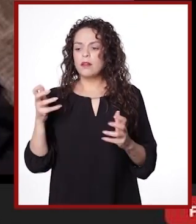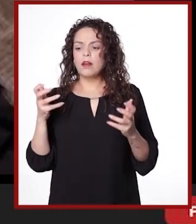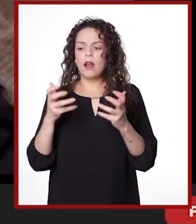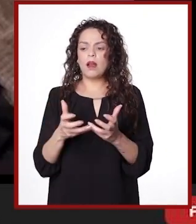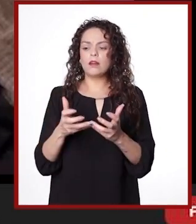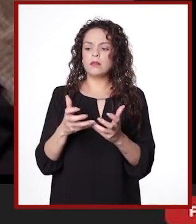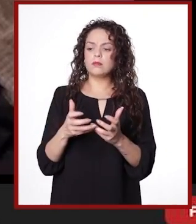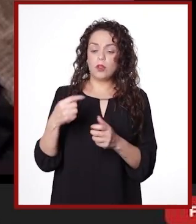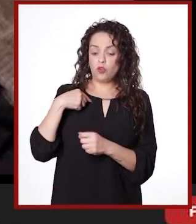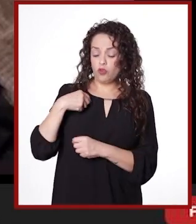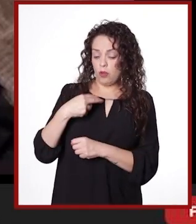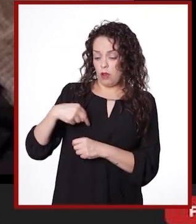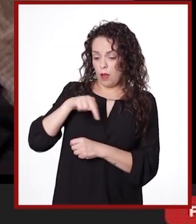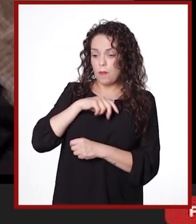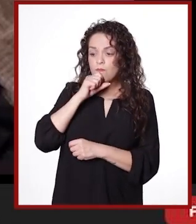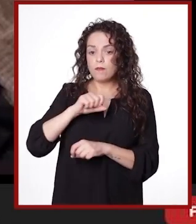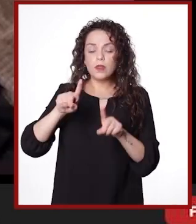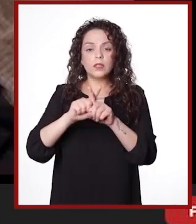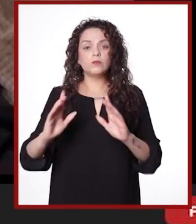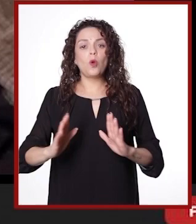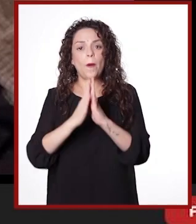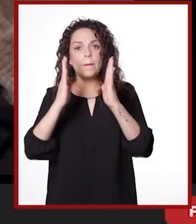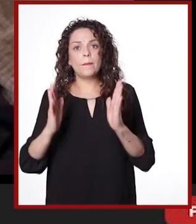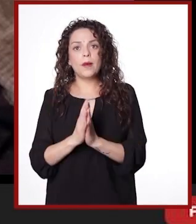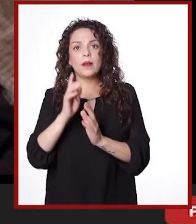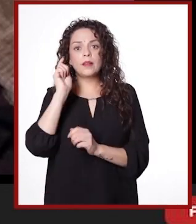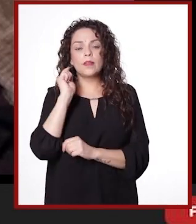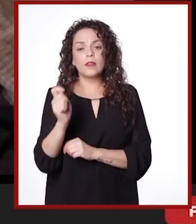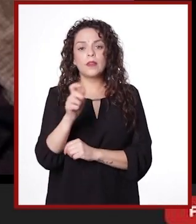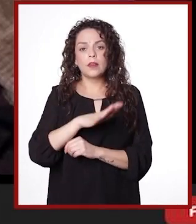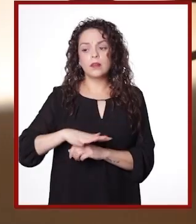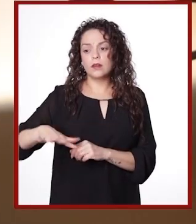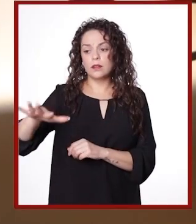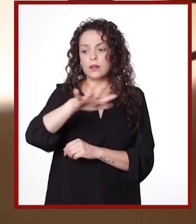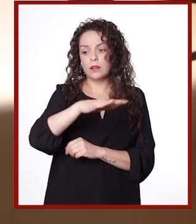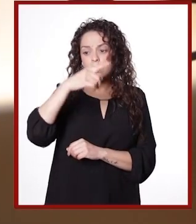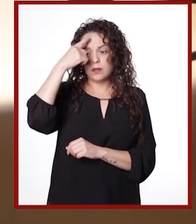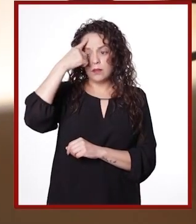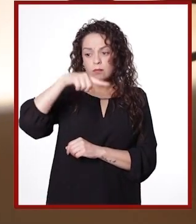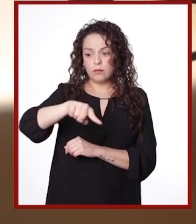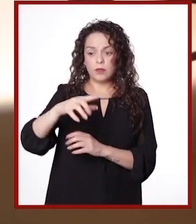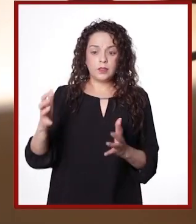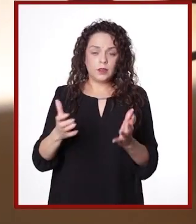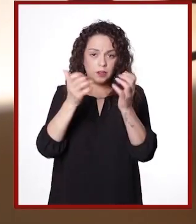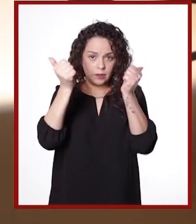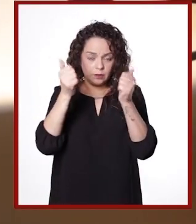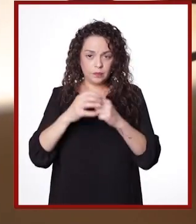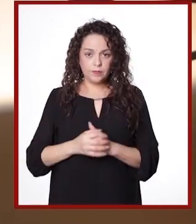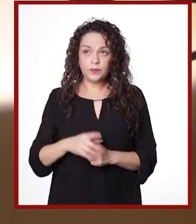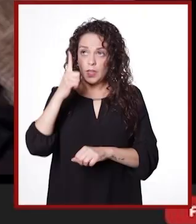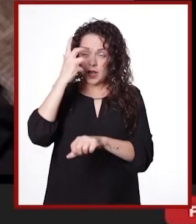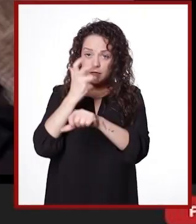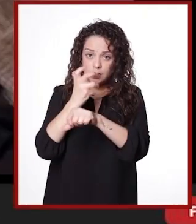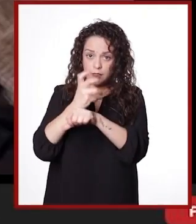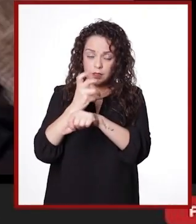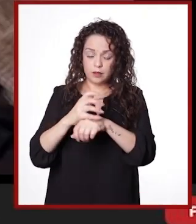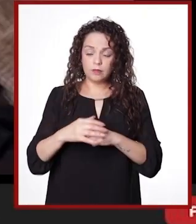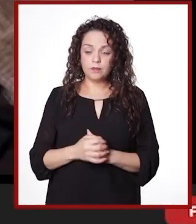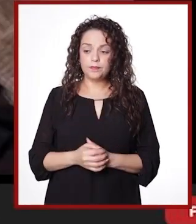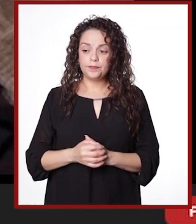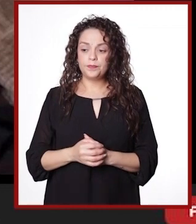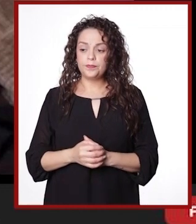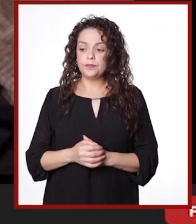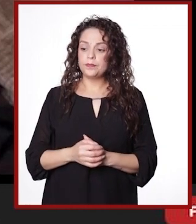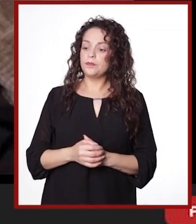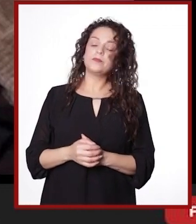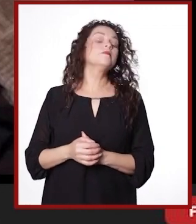mismo soy participante de la campaña de cambio climático del vicepresidente Al Gore, Estados Unidos, y